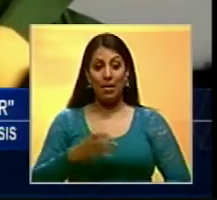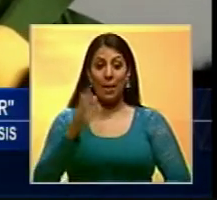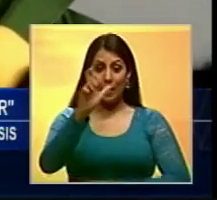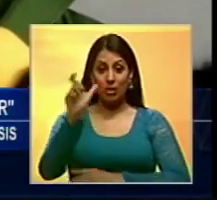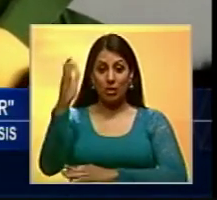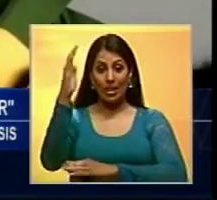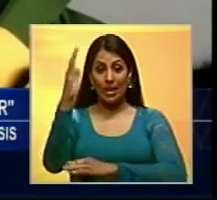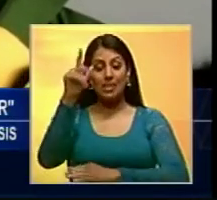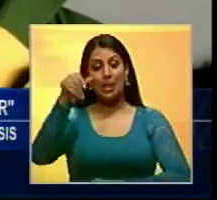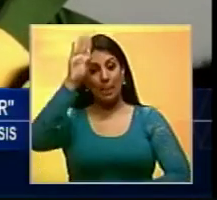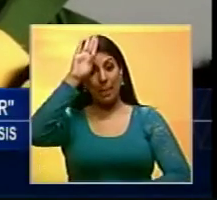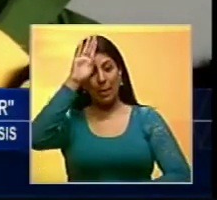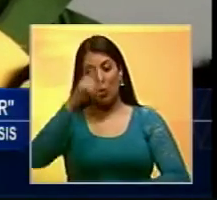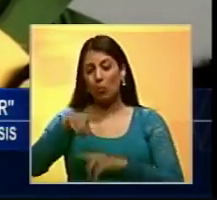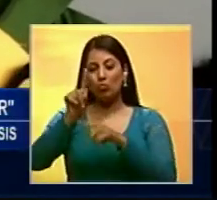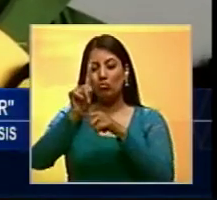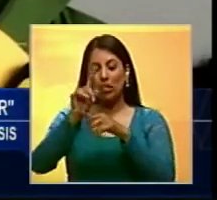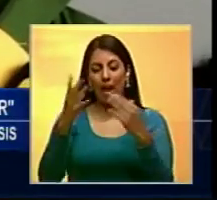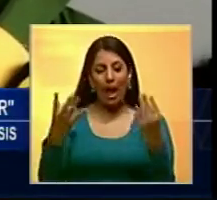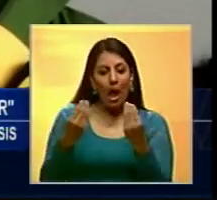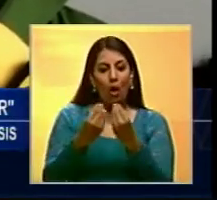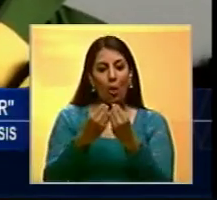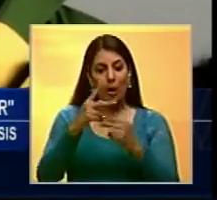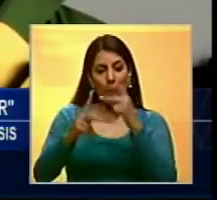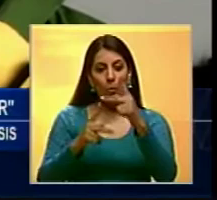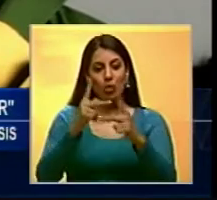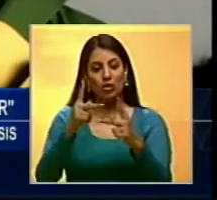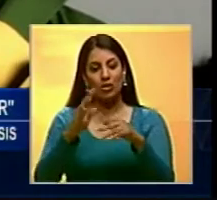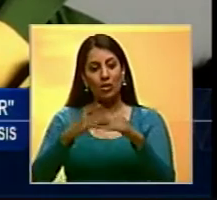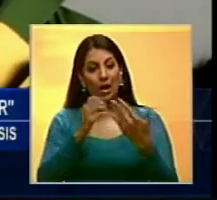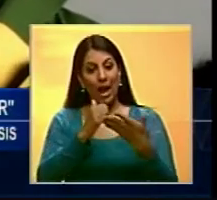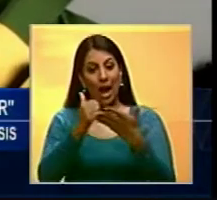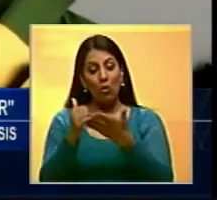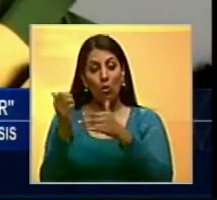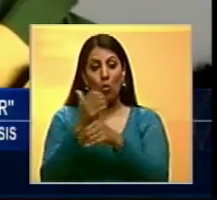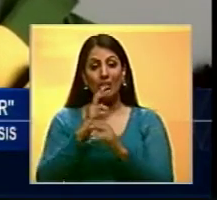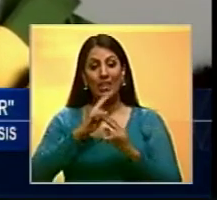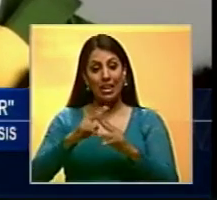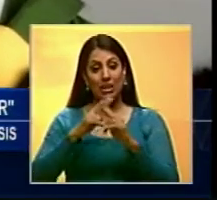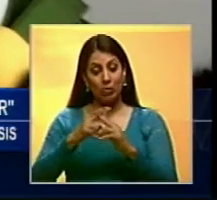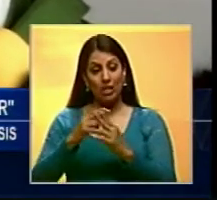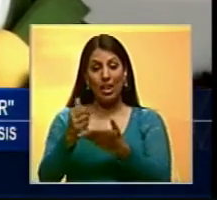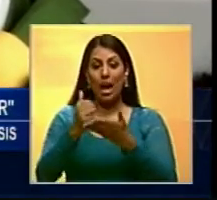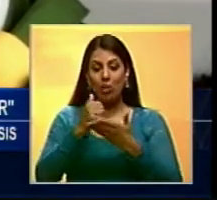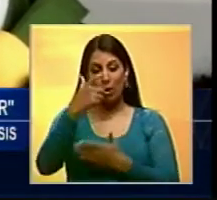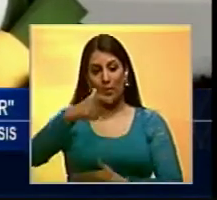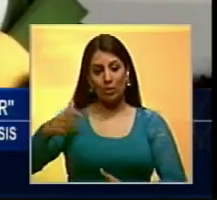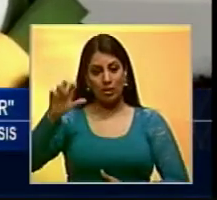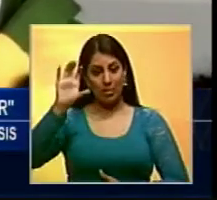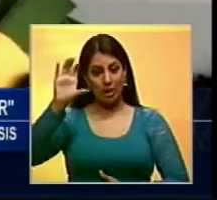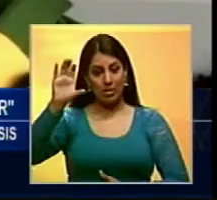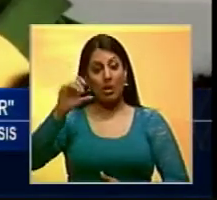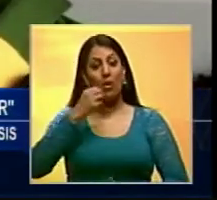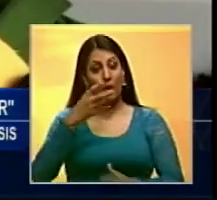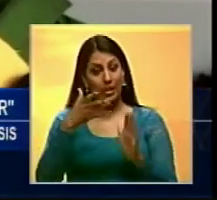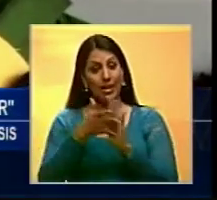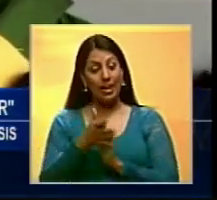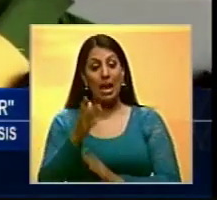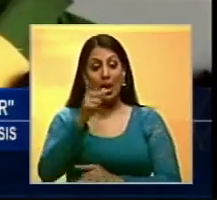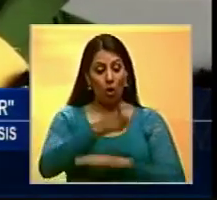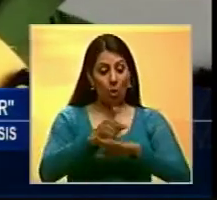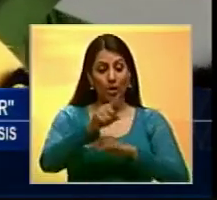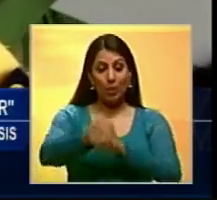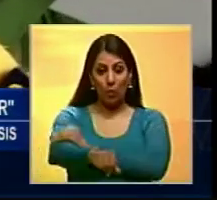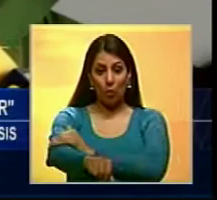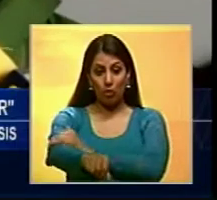enviados del Papa es únicamente acompañar el proceso a fin de ayudar a conseguir resultados que beneficien al país. Aseveró que tanto gobierno